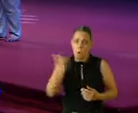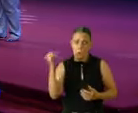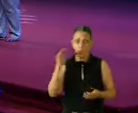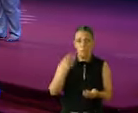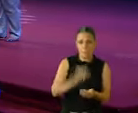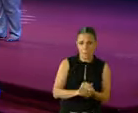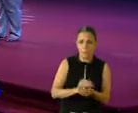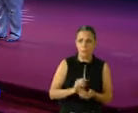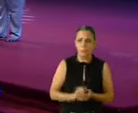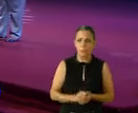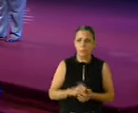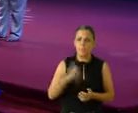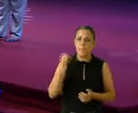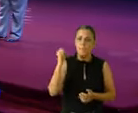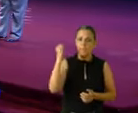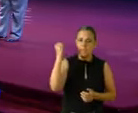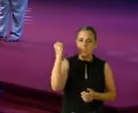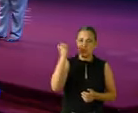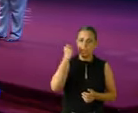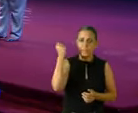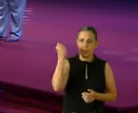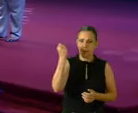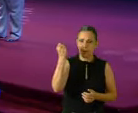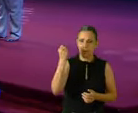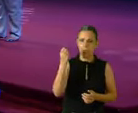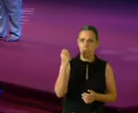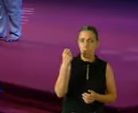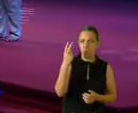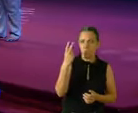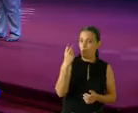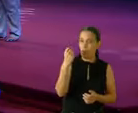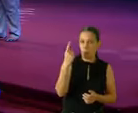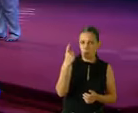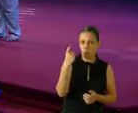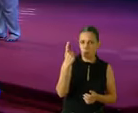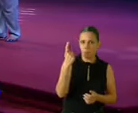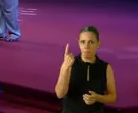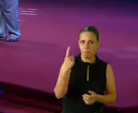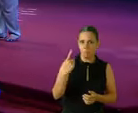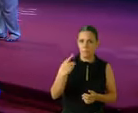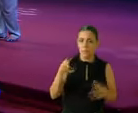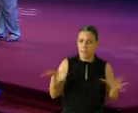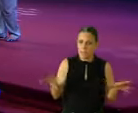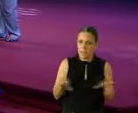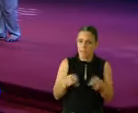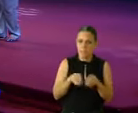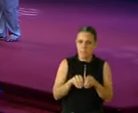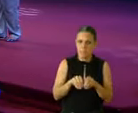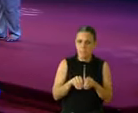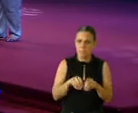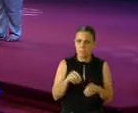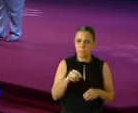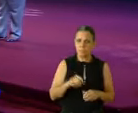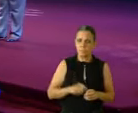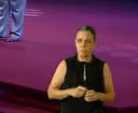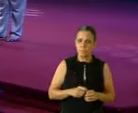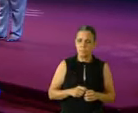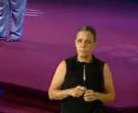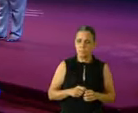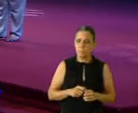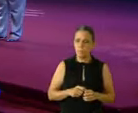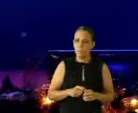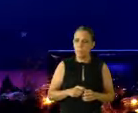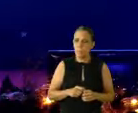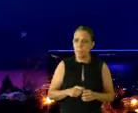retiro, el último retiro de Mujeres Débora de este año. A la 1 de la tarde comenzamos, así que pase la voz, no venga